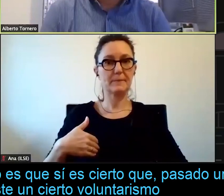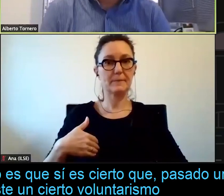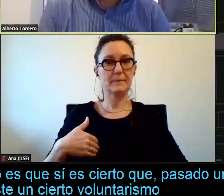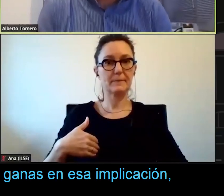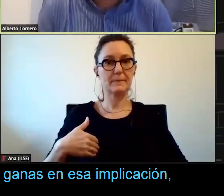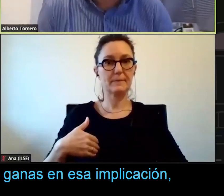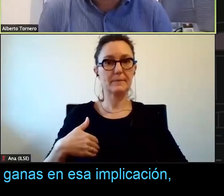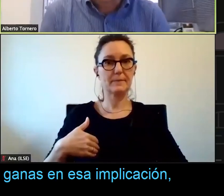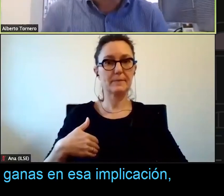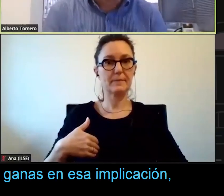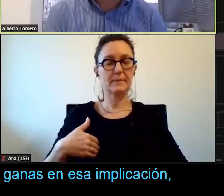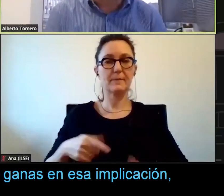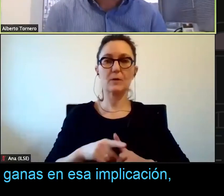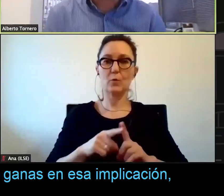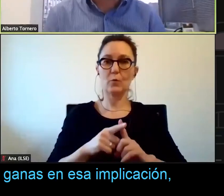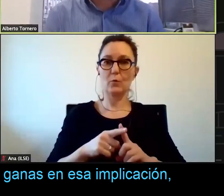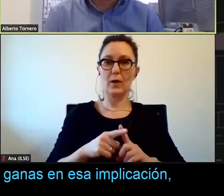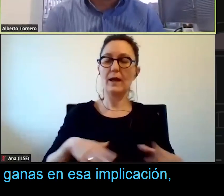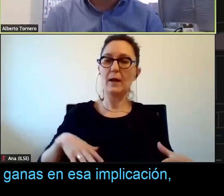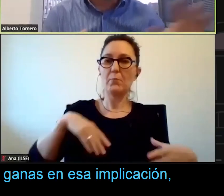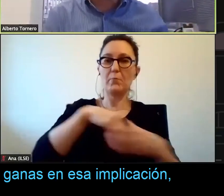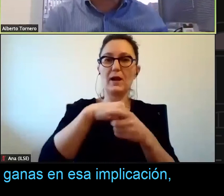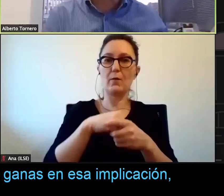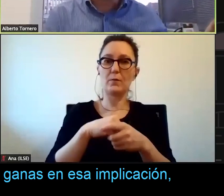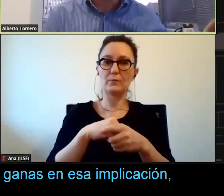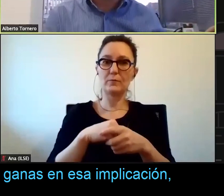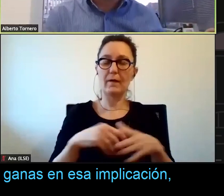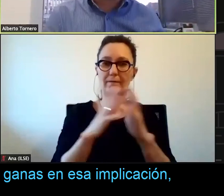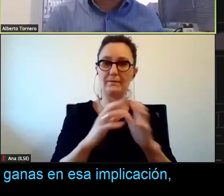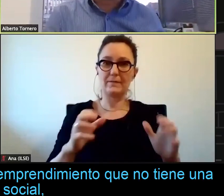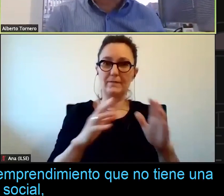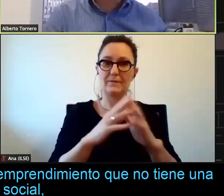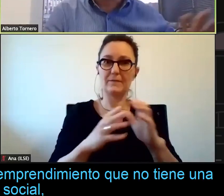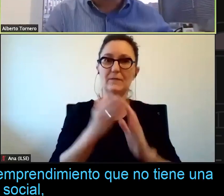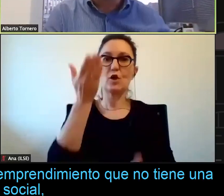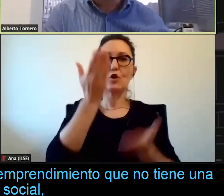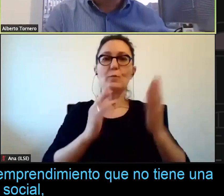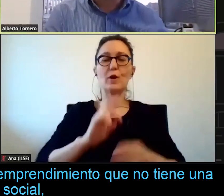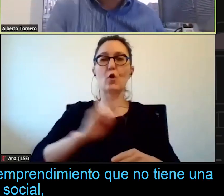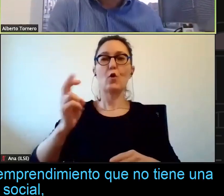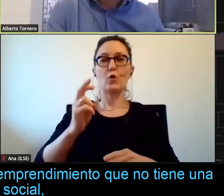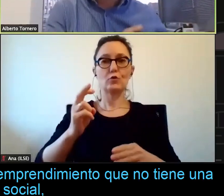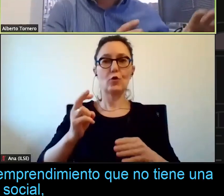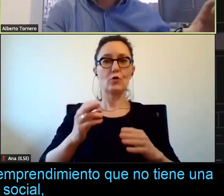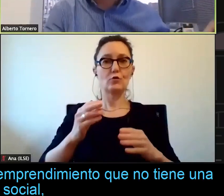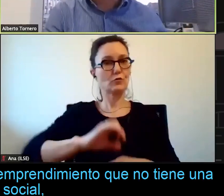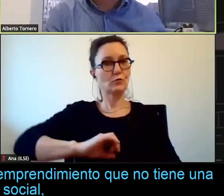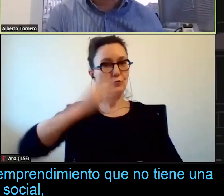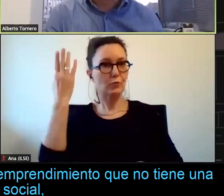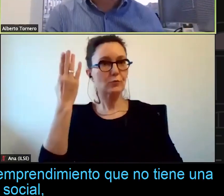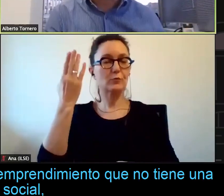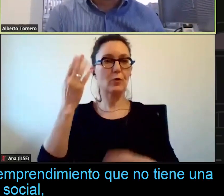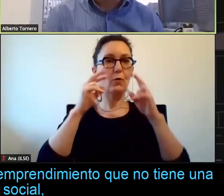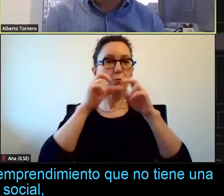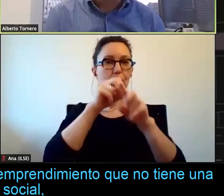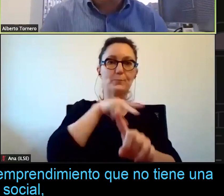como digamos, muchas ganas, esa implicación, que es cierto que frente a otros, a emprendimientos donde no tiene una visión social o